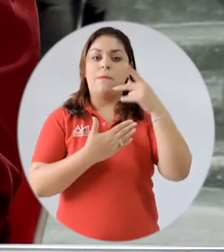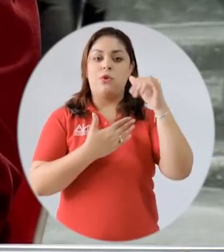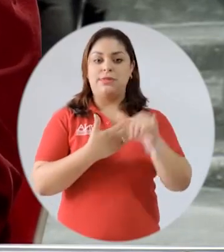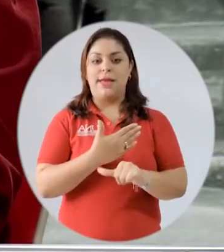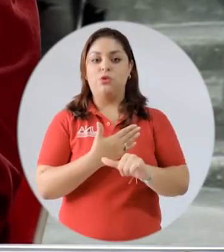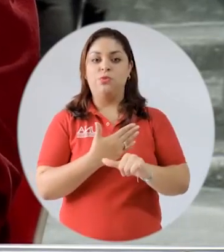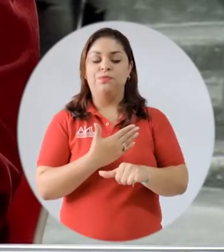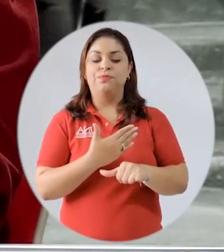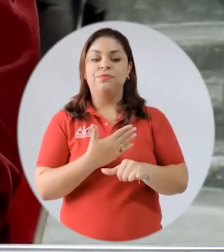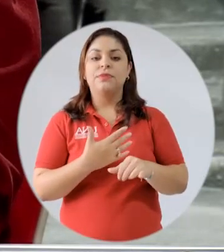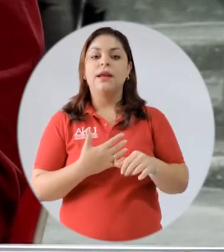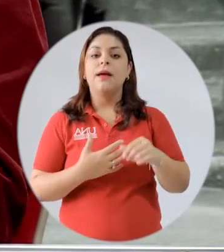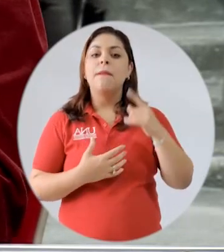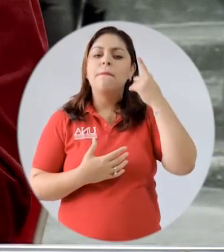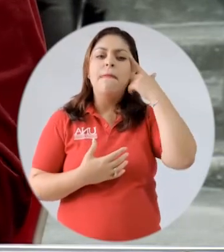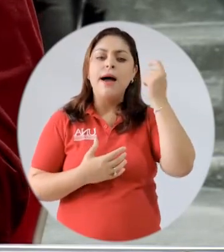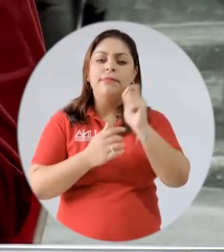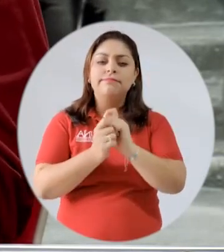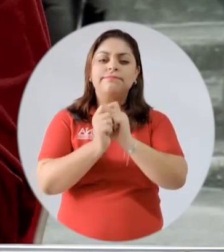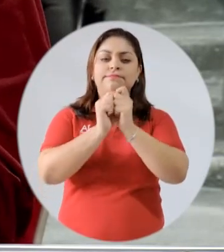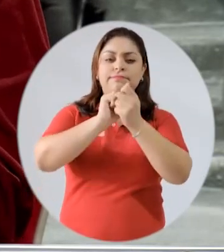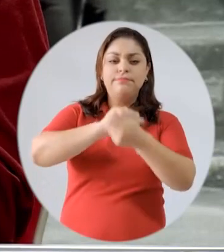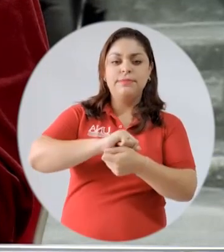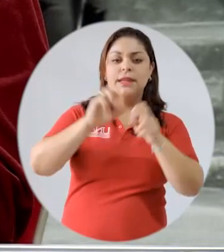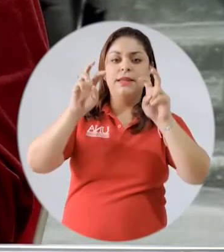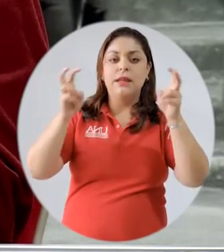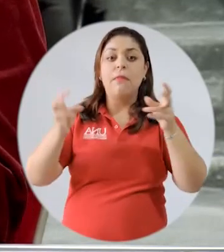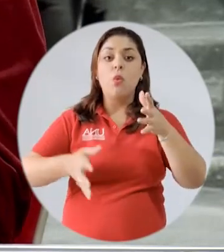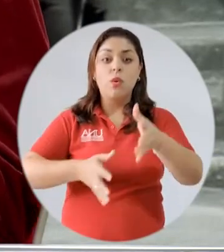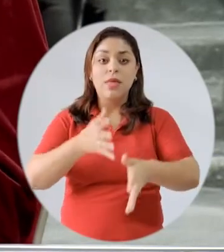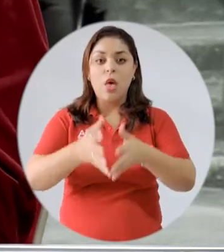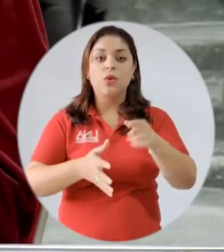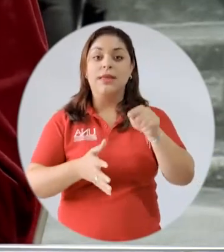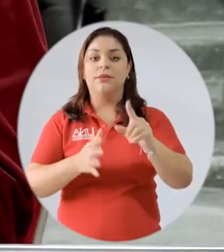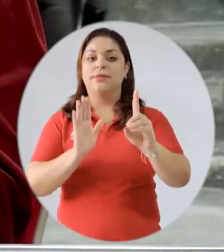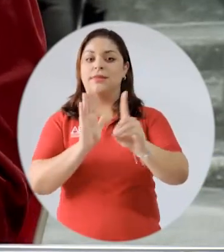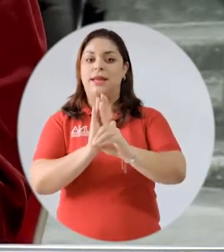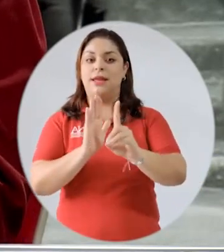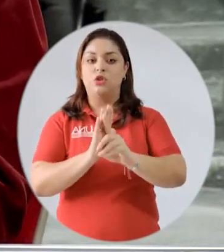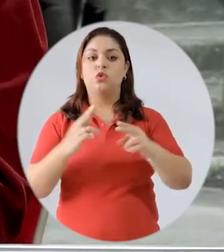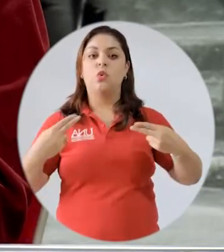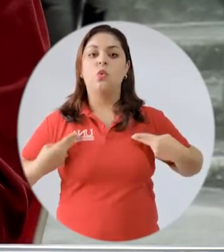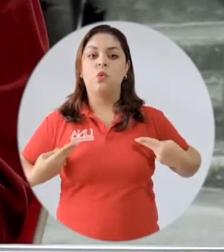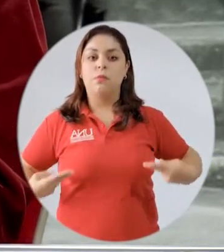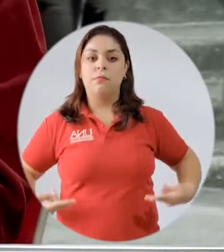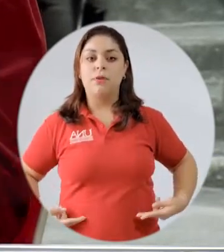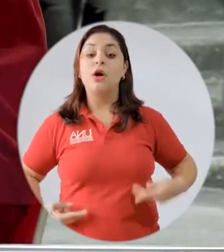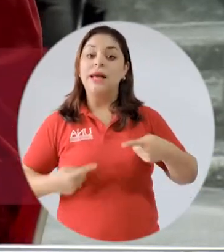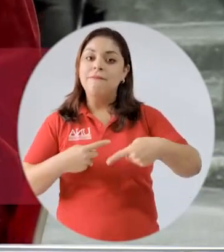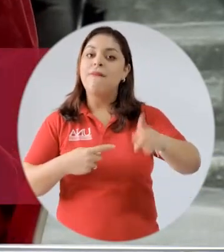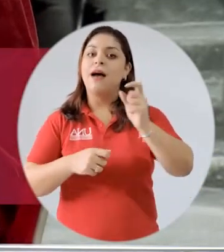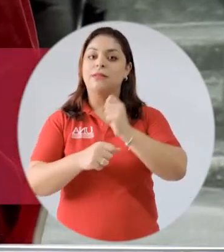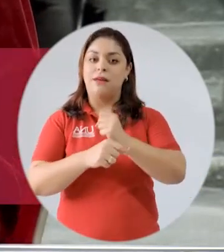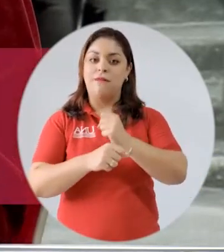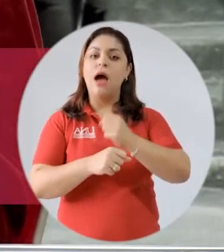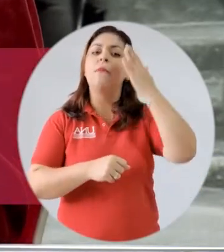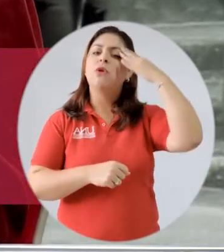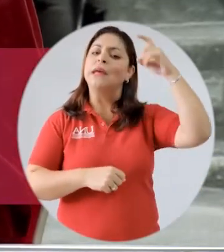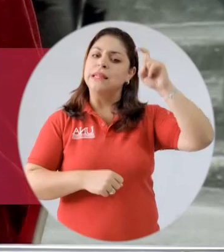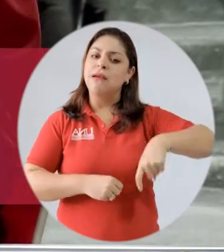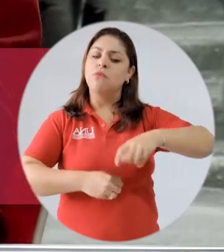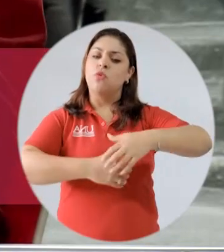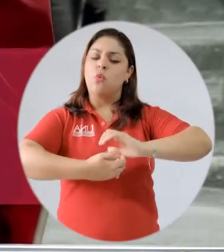través de la iniciativa de paridad de género, ya tenemos alrededor de 8 empresas privadas que se dedican a cierto grupo, al tipo